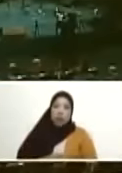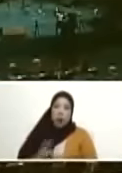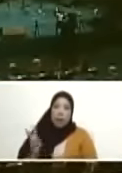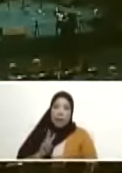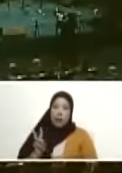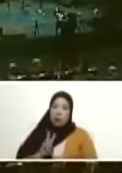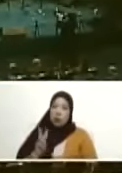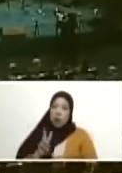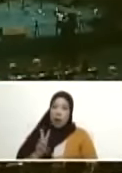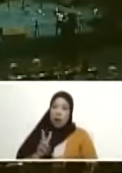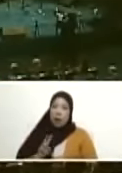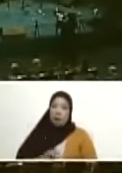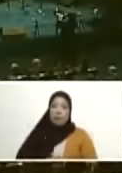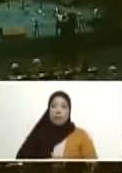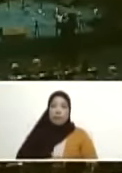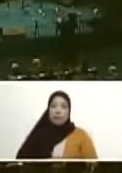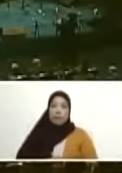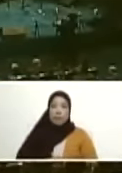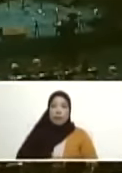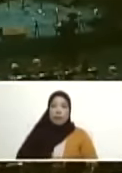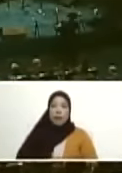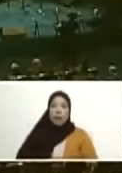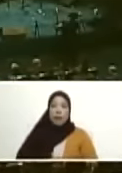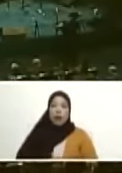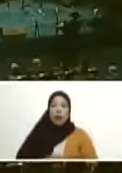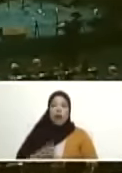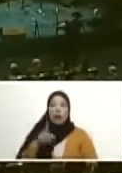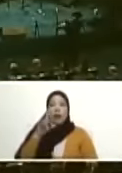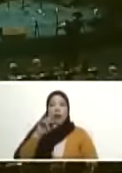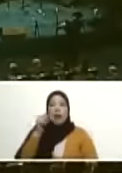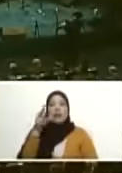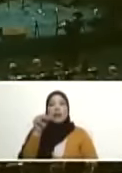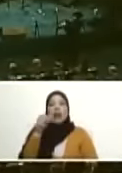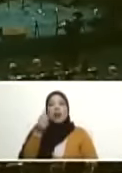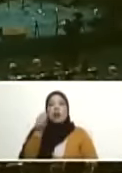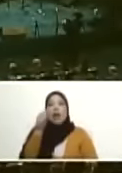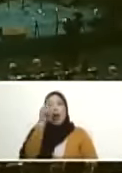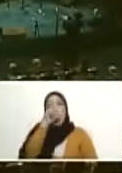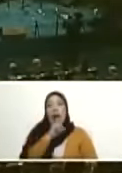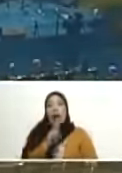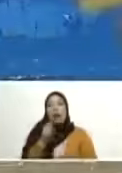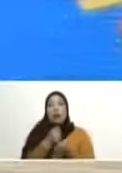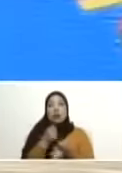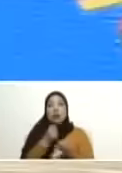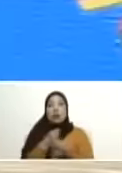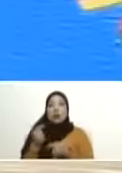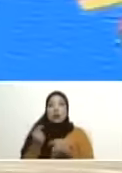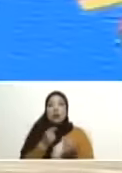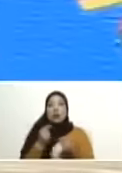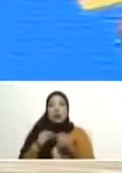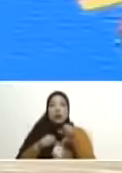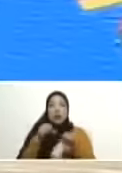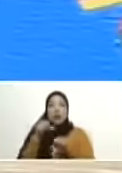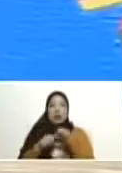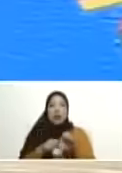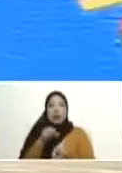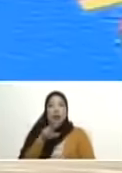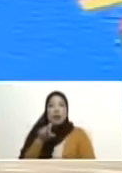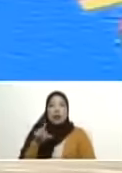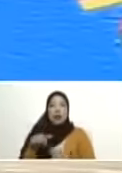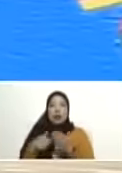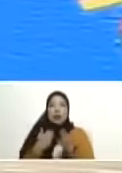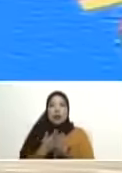Venezuela, desde la primera década y segunda década del siglo XXI hasta nuestros